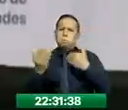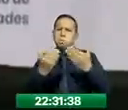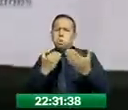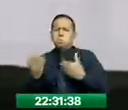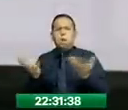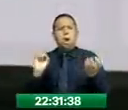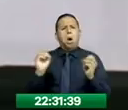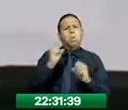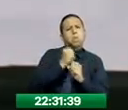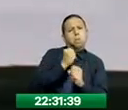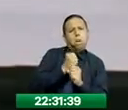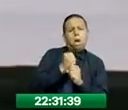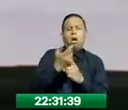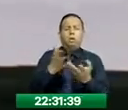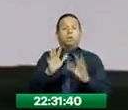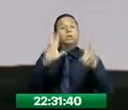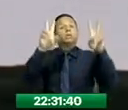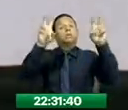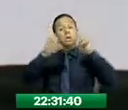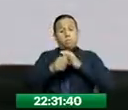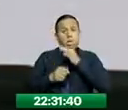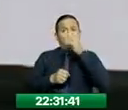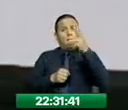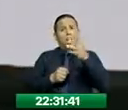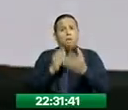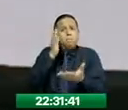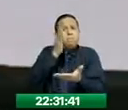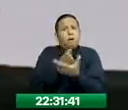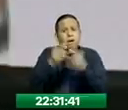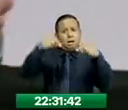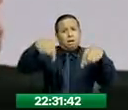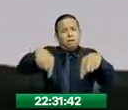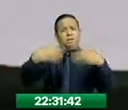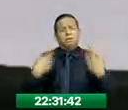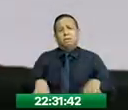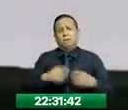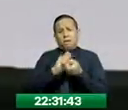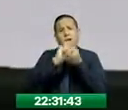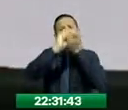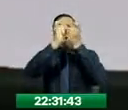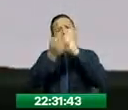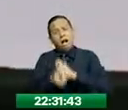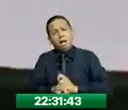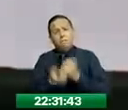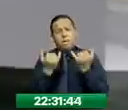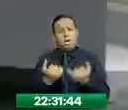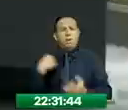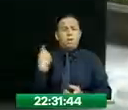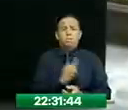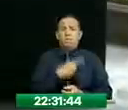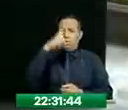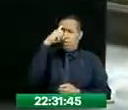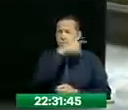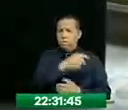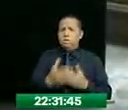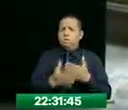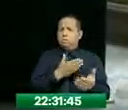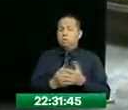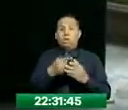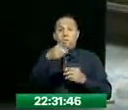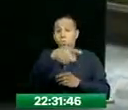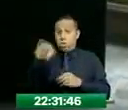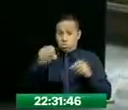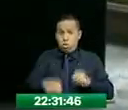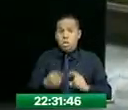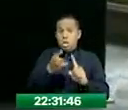coronavirus nos cambió y el desafío está en aprender a adaptarnos a esta nueva realidad usted puede entrar a esta plataforma